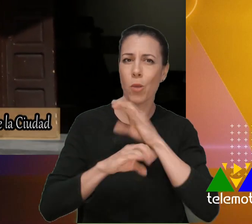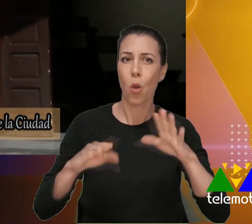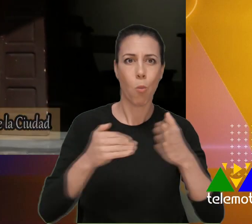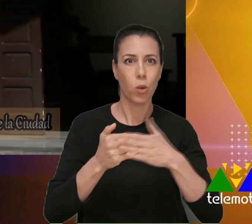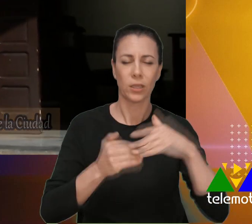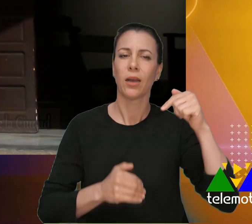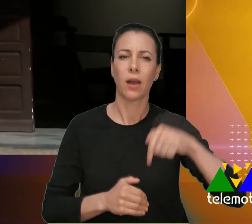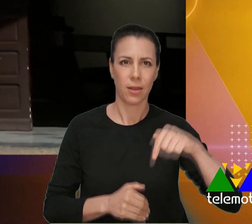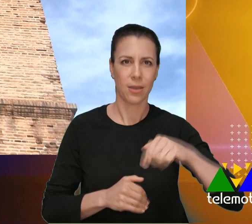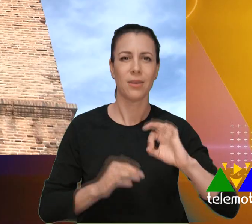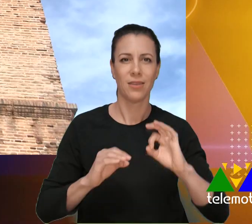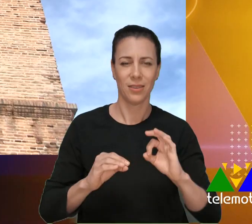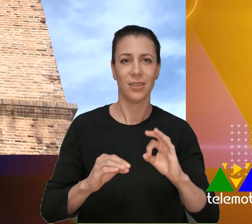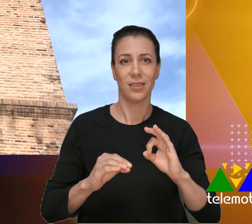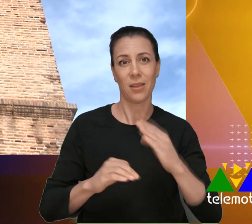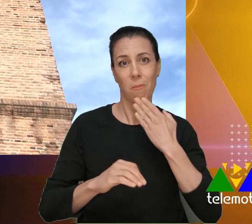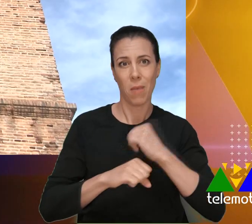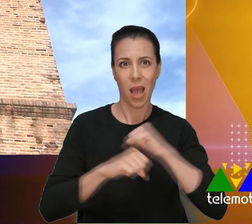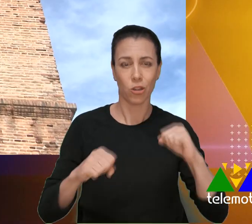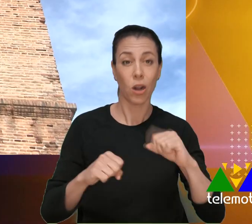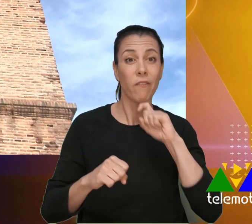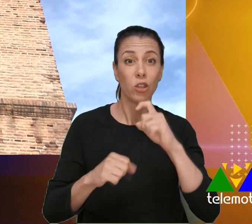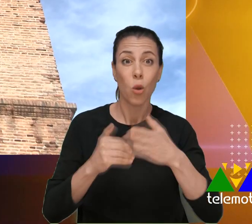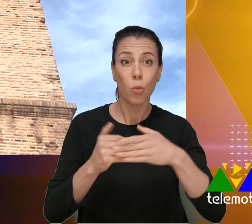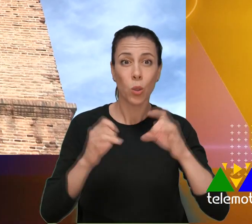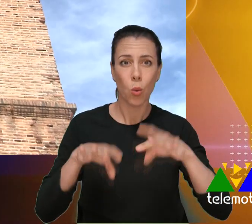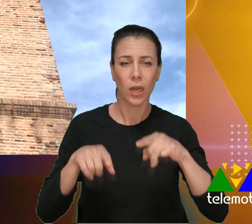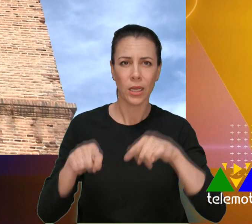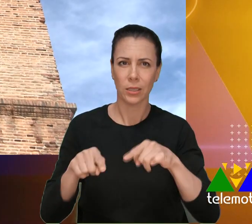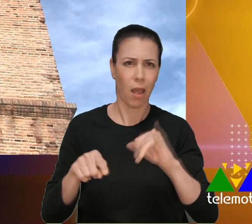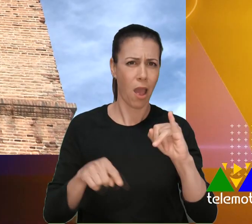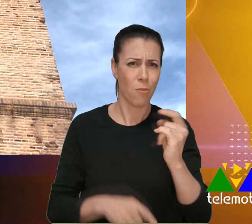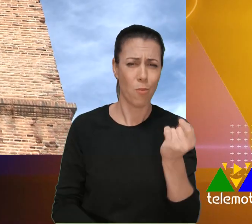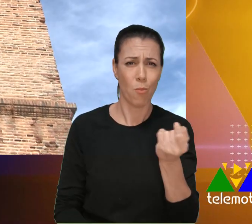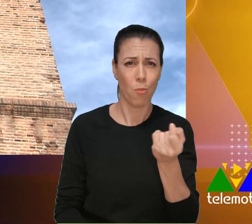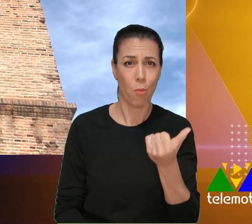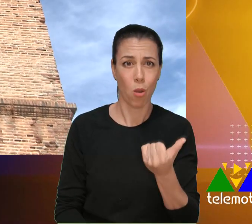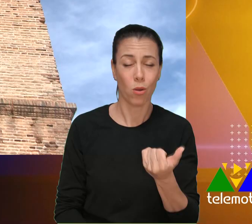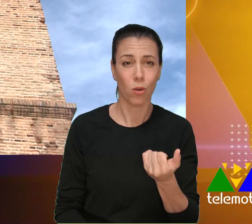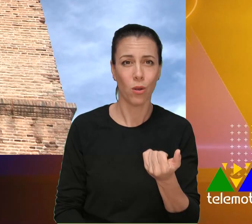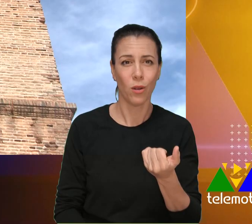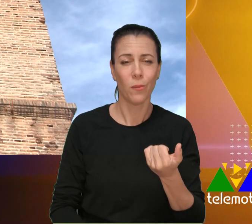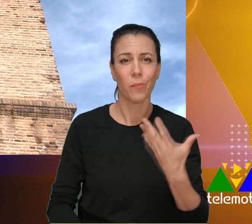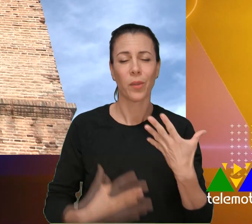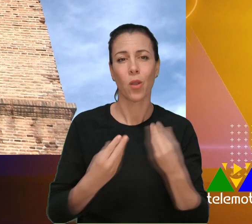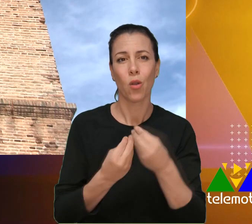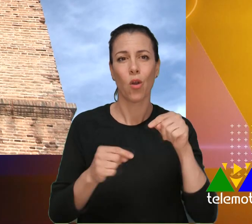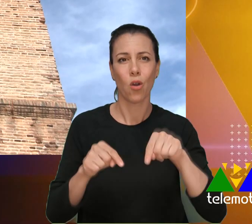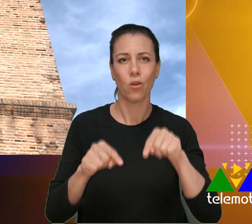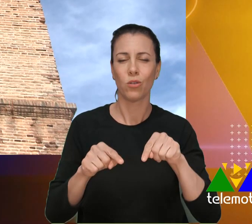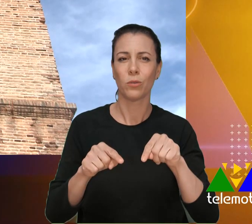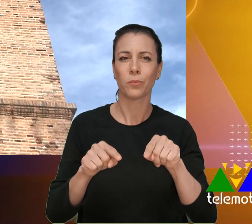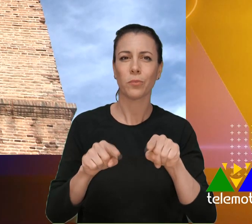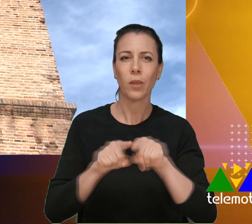es esta de la iglesia mayor. Puertas como estas hay muy poquitas, portadas como estas hay poquísimas, con esta